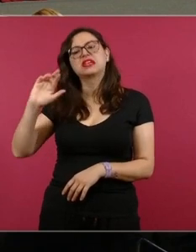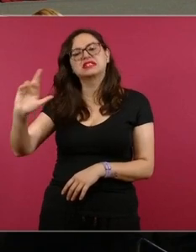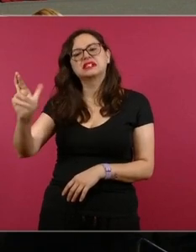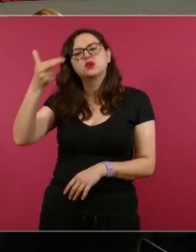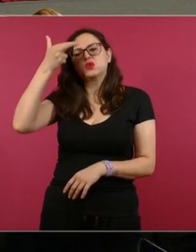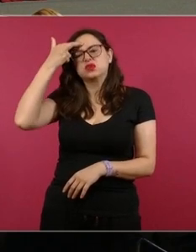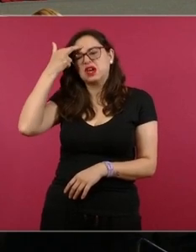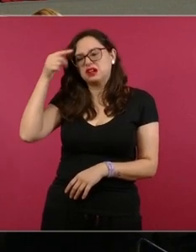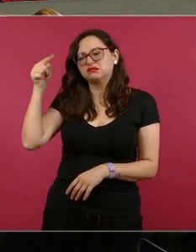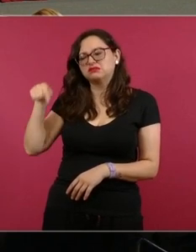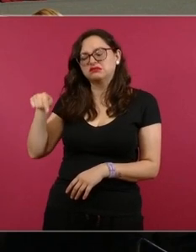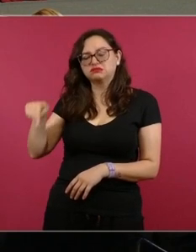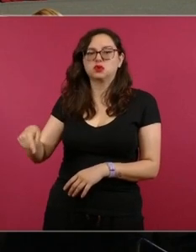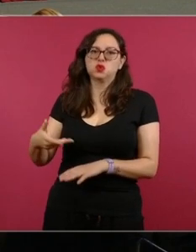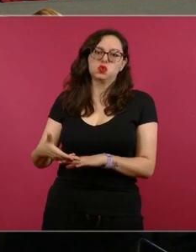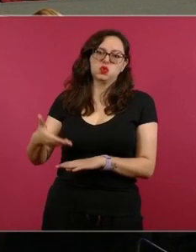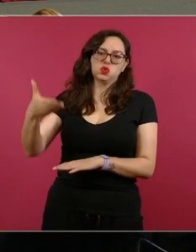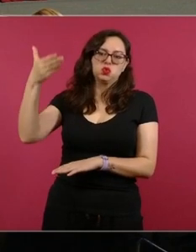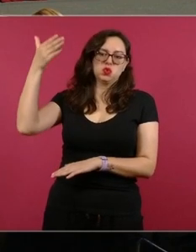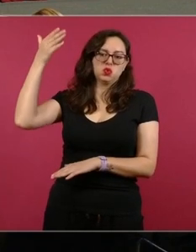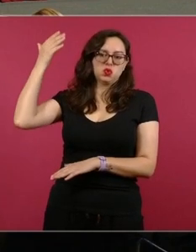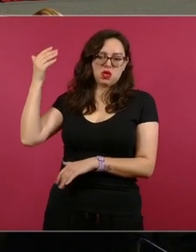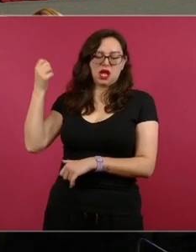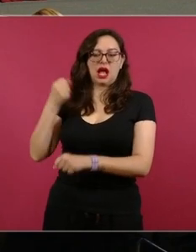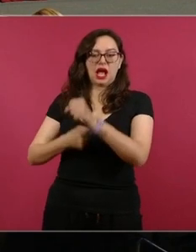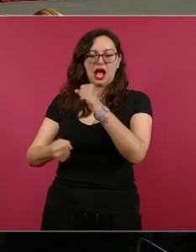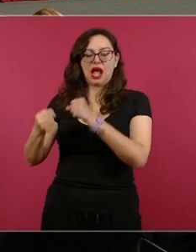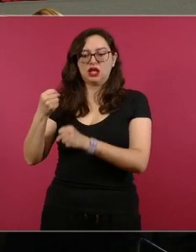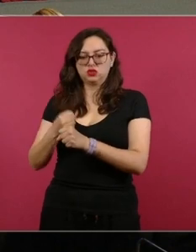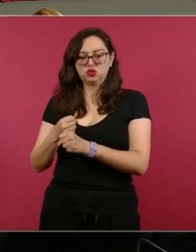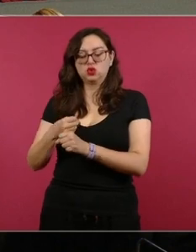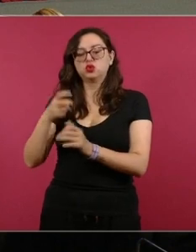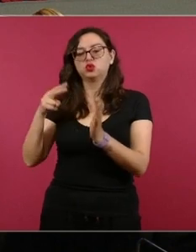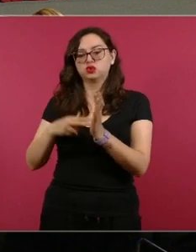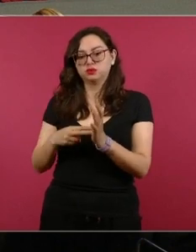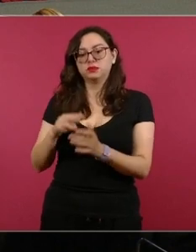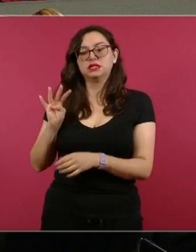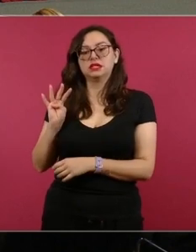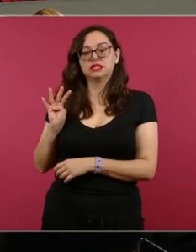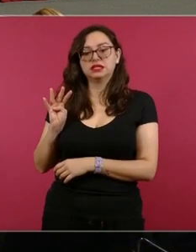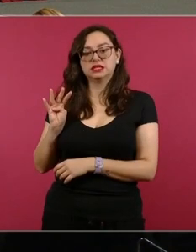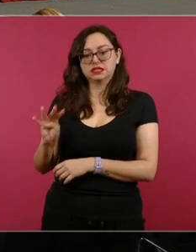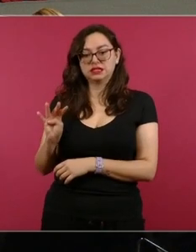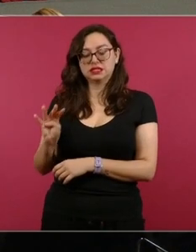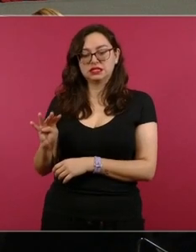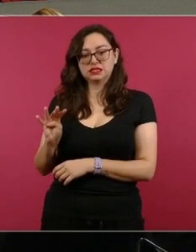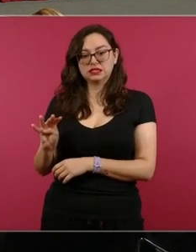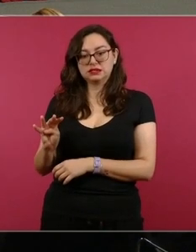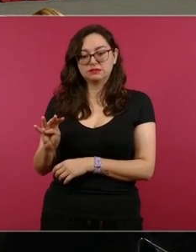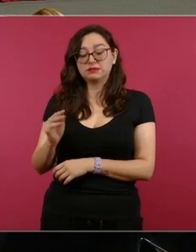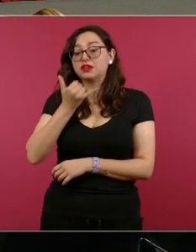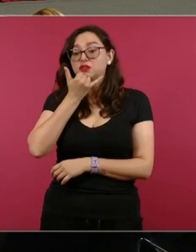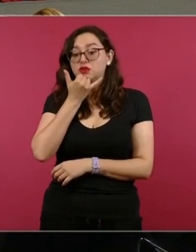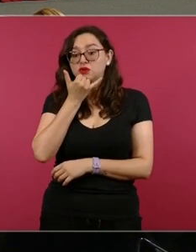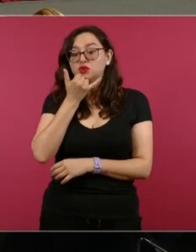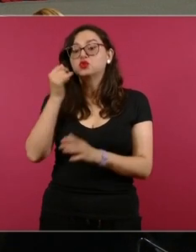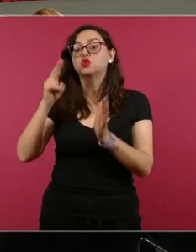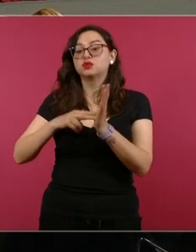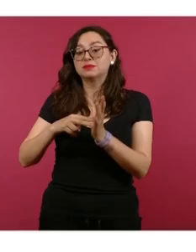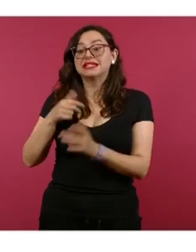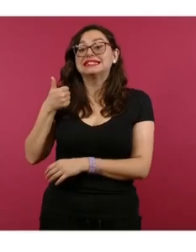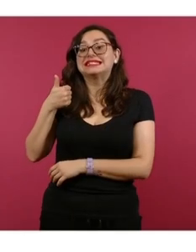qué trata este caso. En 2019, en febrero de 2019, de 2006,